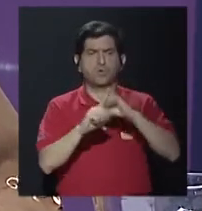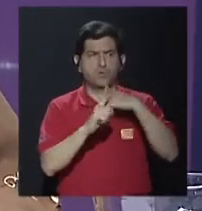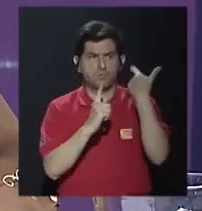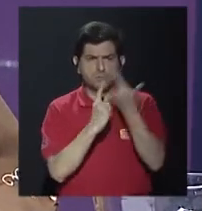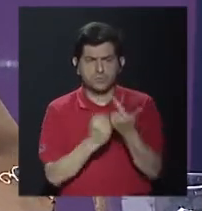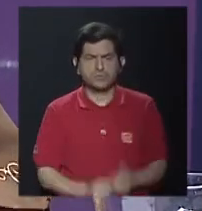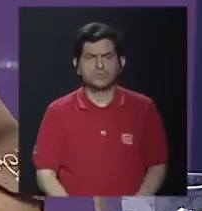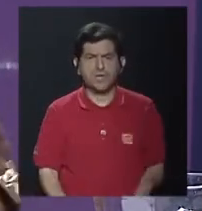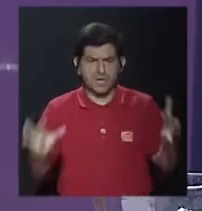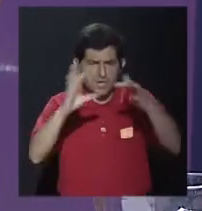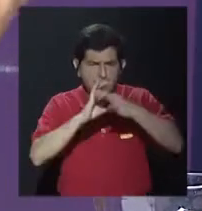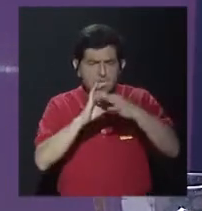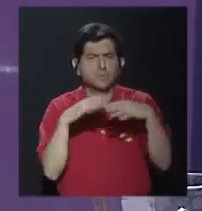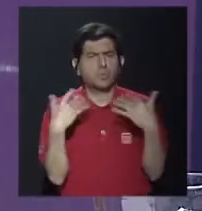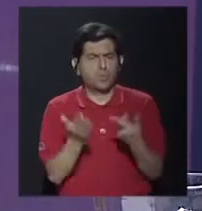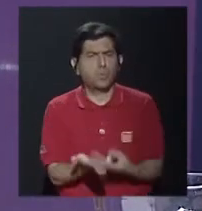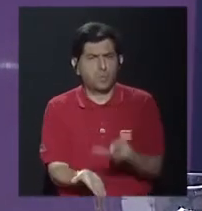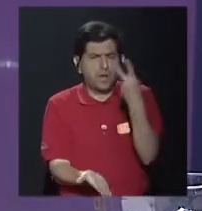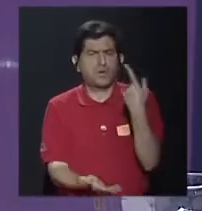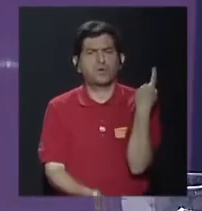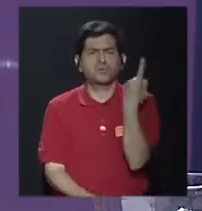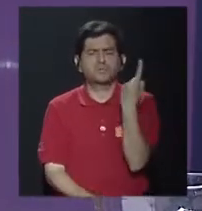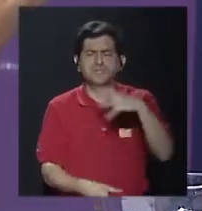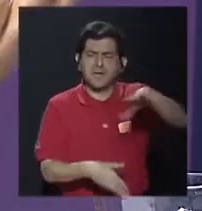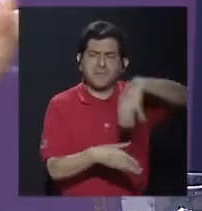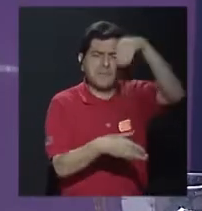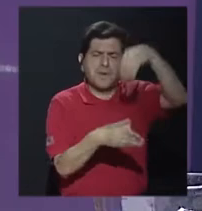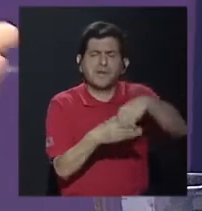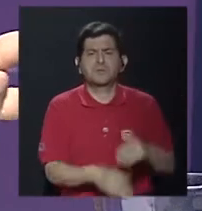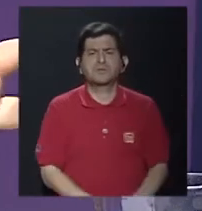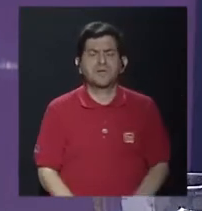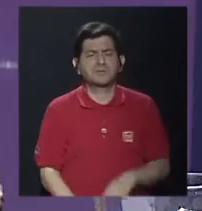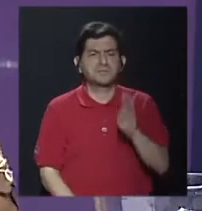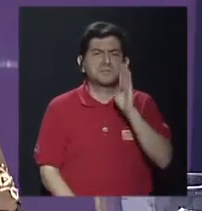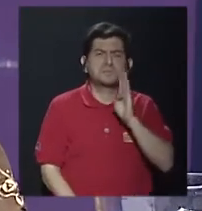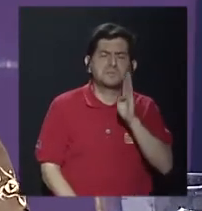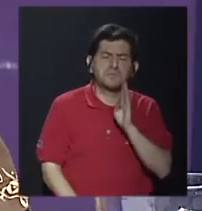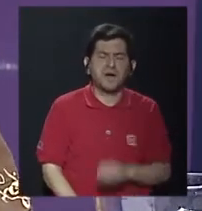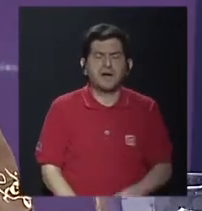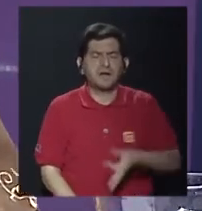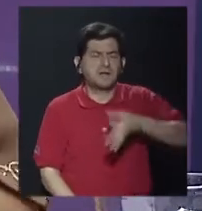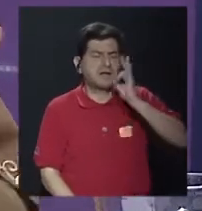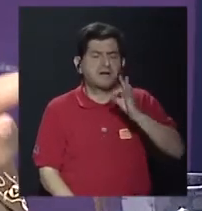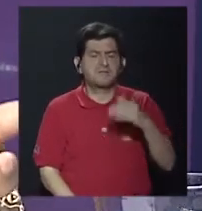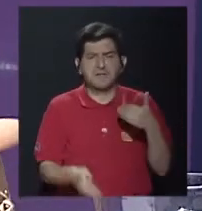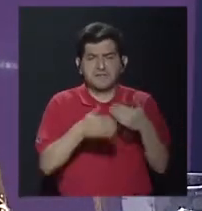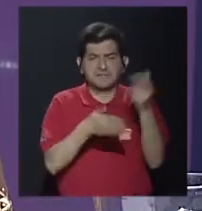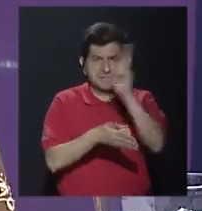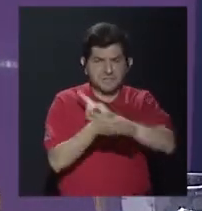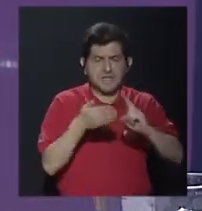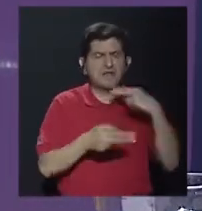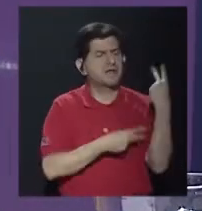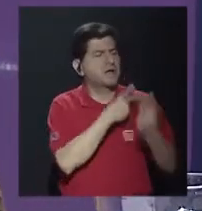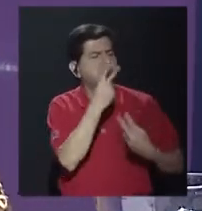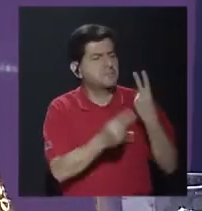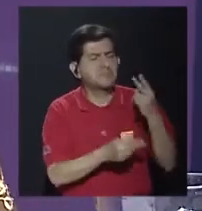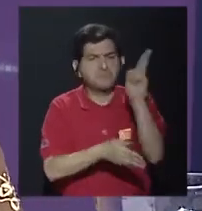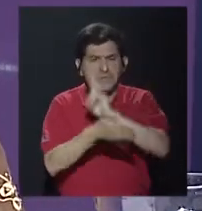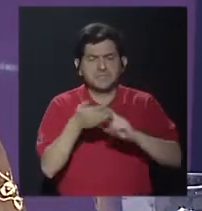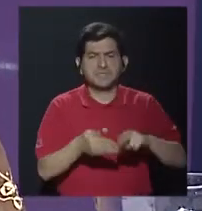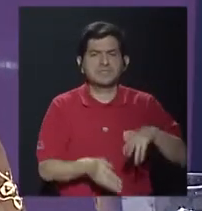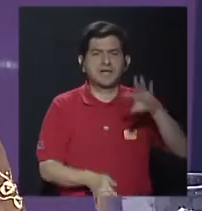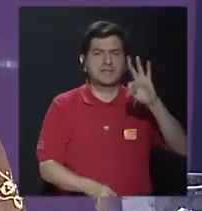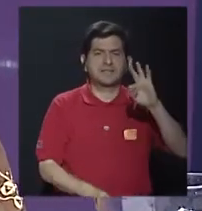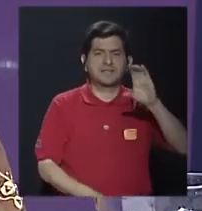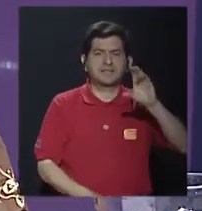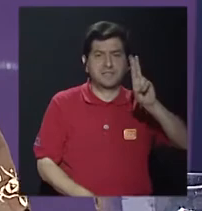integrados, es muy rico. Siempre hemos vivido en un contexto donde los bares, los cafés en la universidad, las giras de la universidad o el TCU